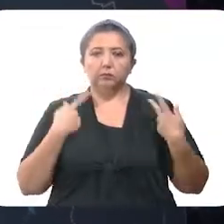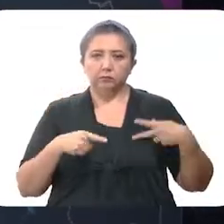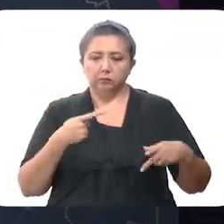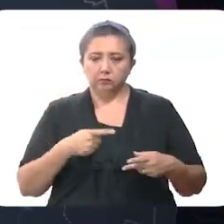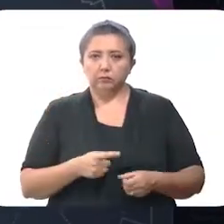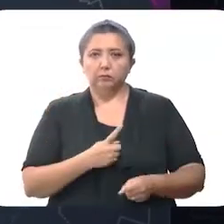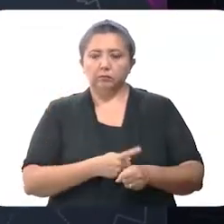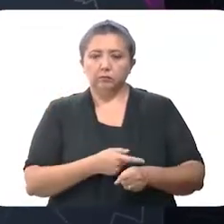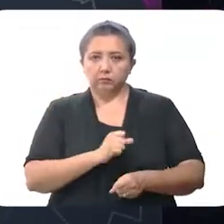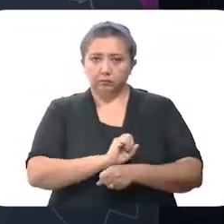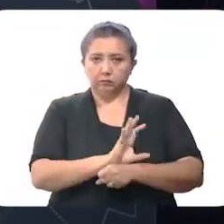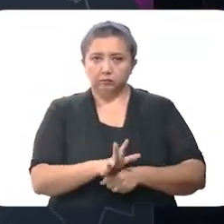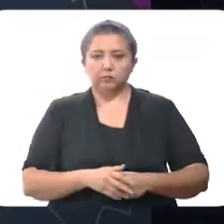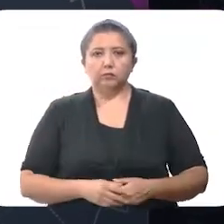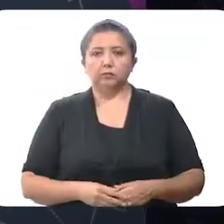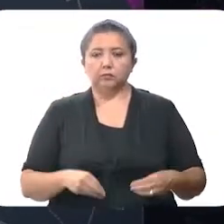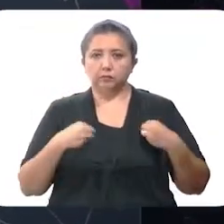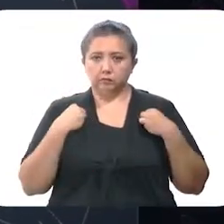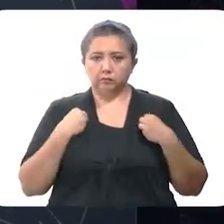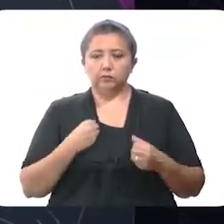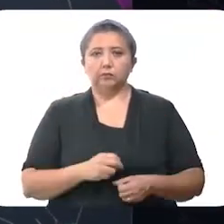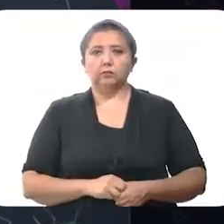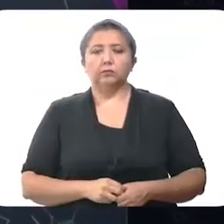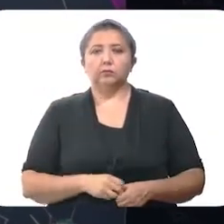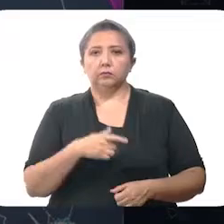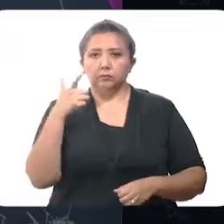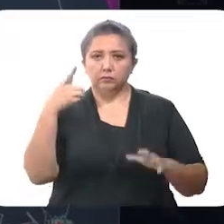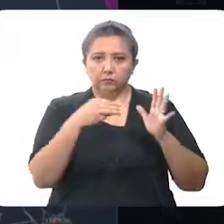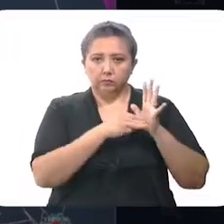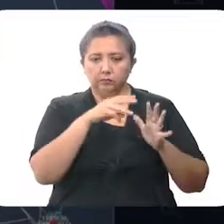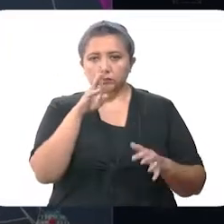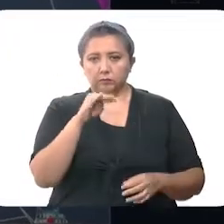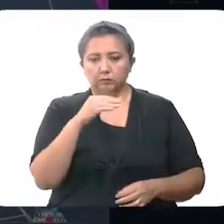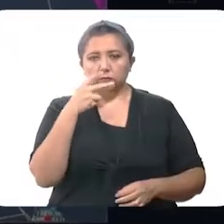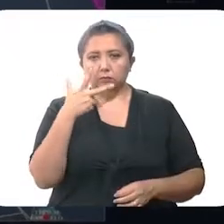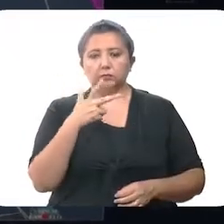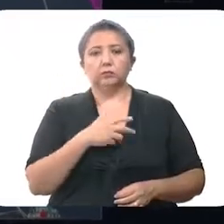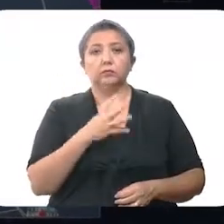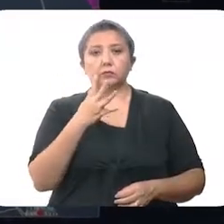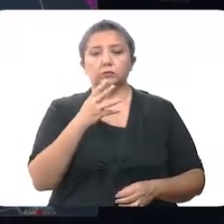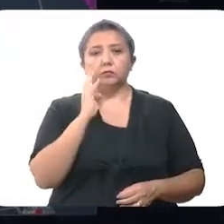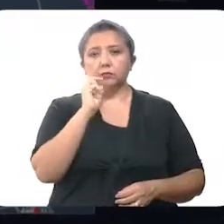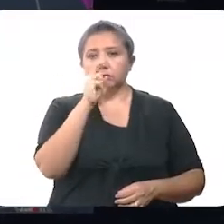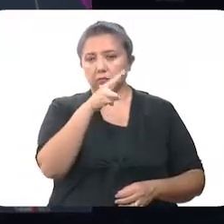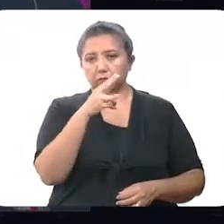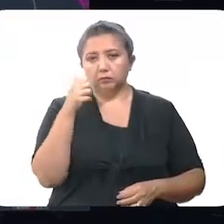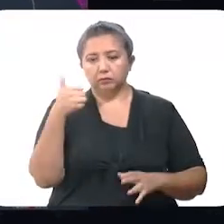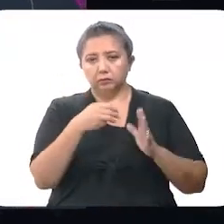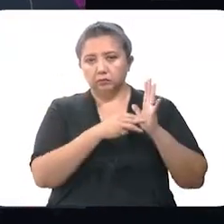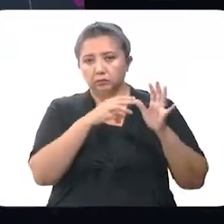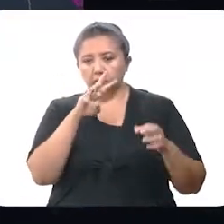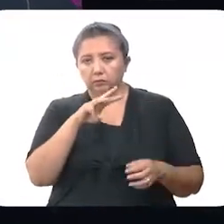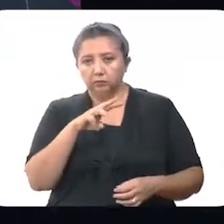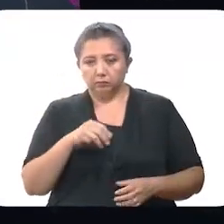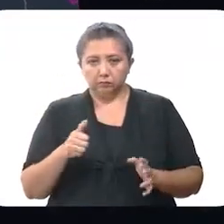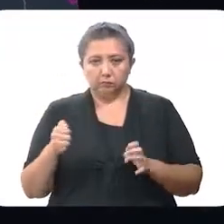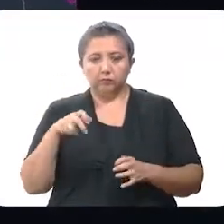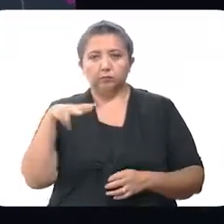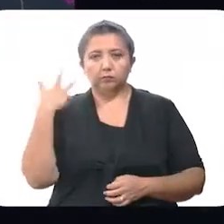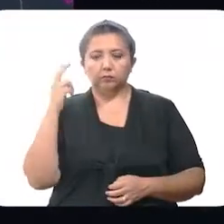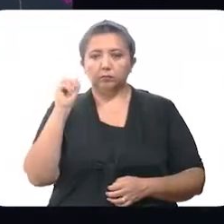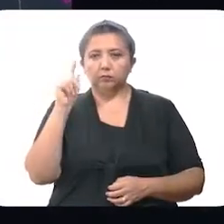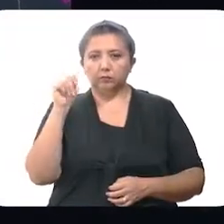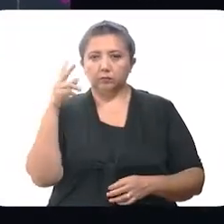24.765 personas contagiadas de coronavirus que viven en 7.084 en la zona norte, 6.303 en la zona